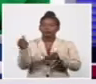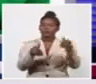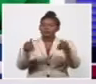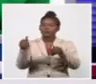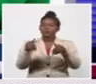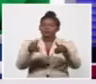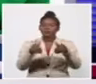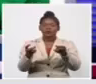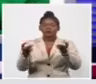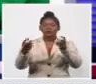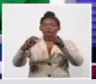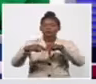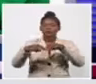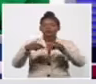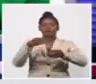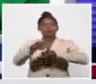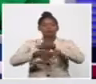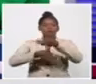y trabajando